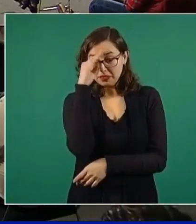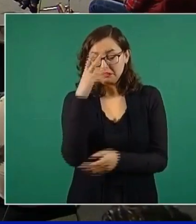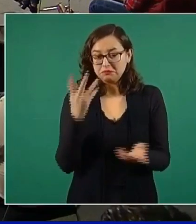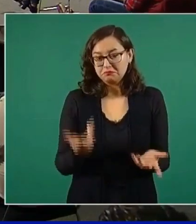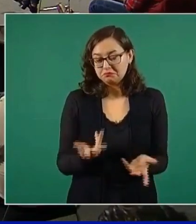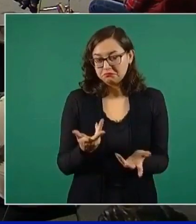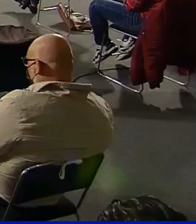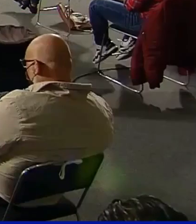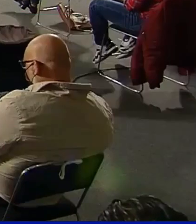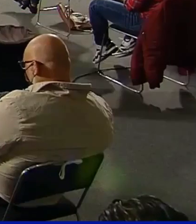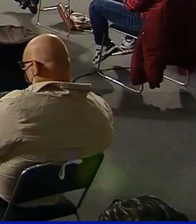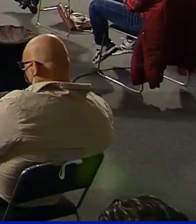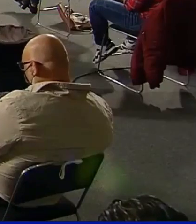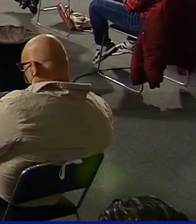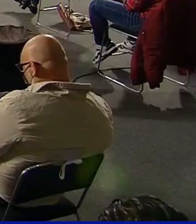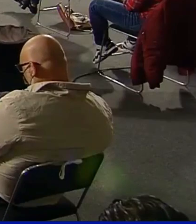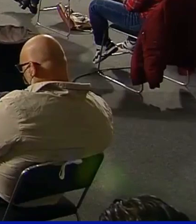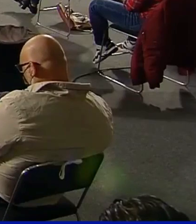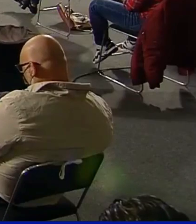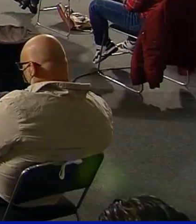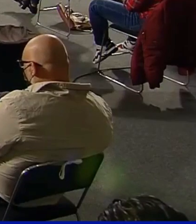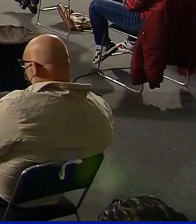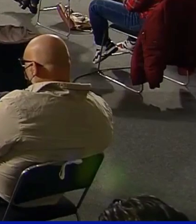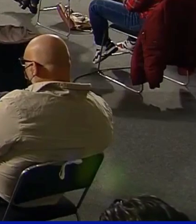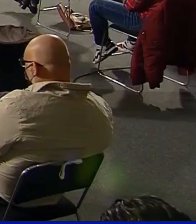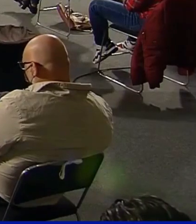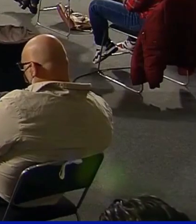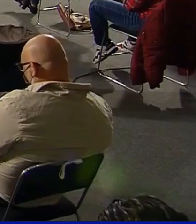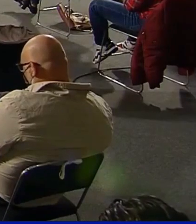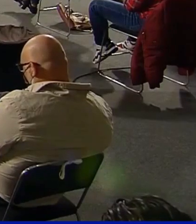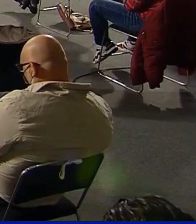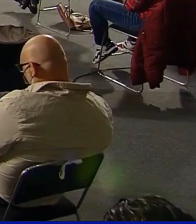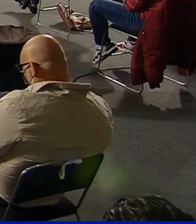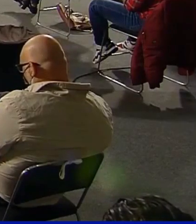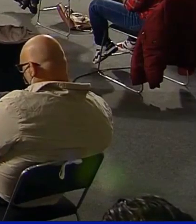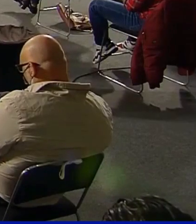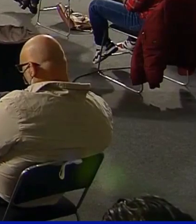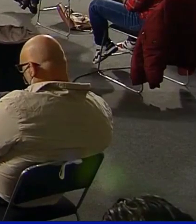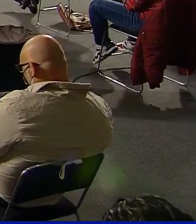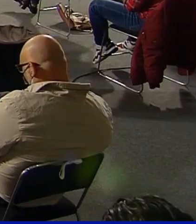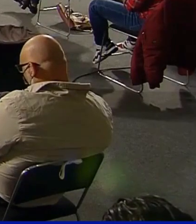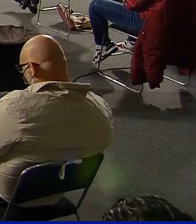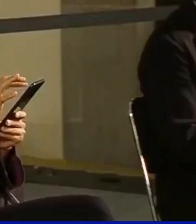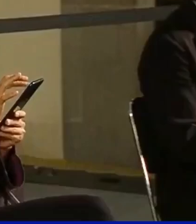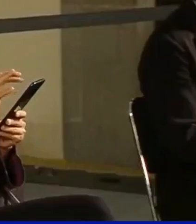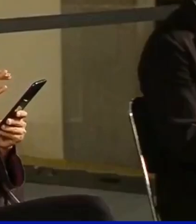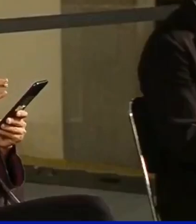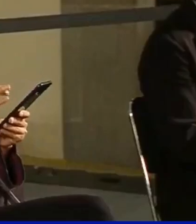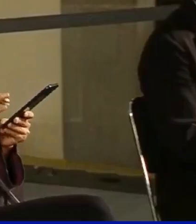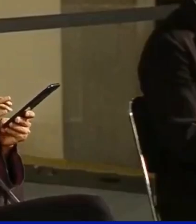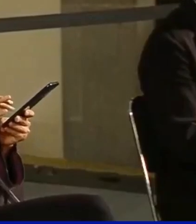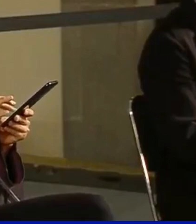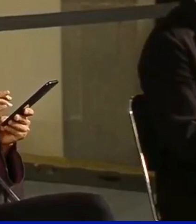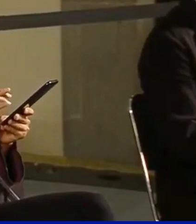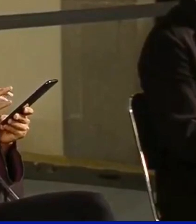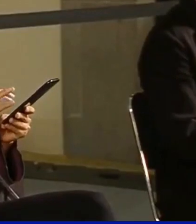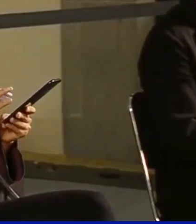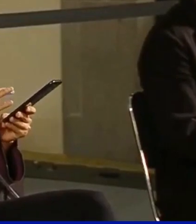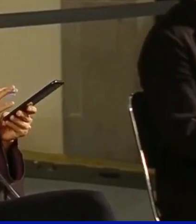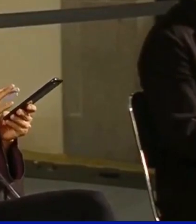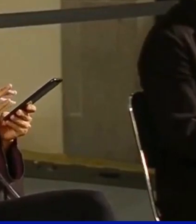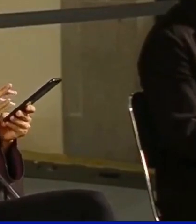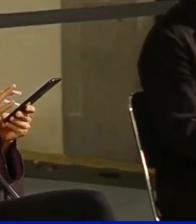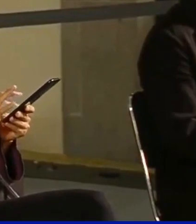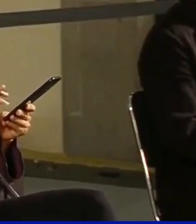que le pueda entregar la Secretaría de Educación, sí, la maestra, usted ve viable que pudieran incluso llegar a entrar en el esquema